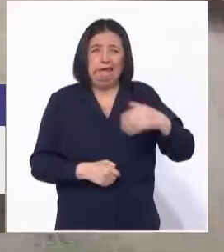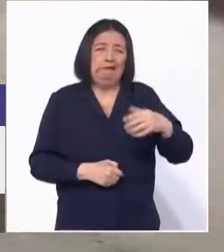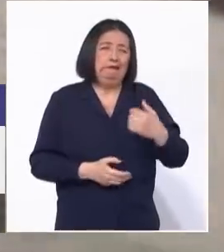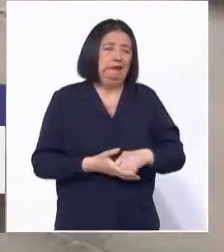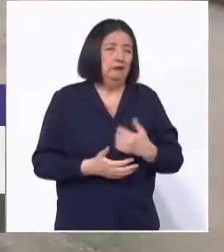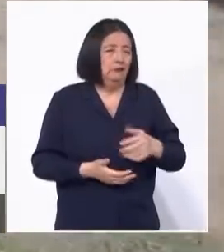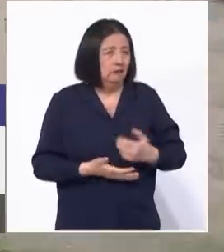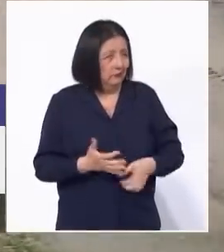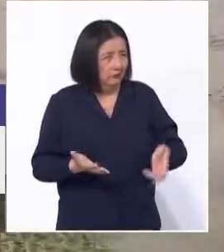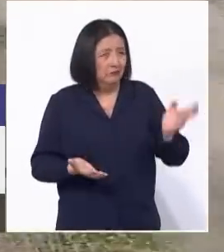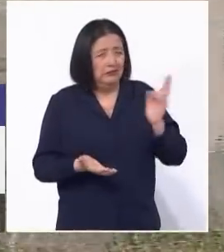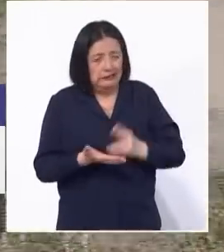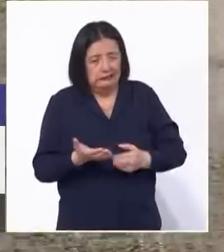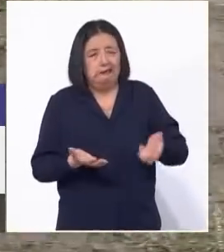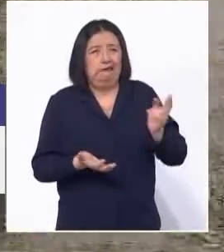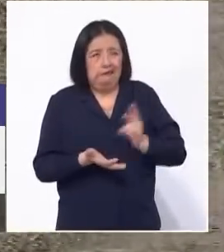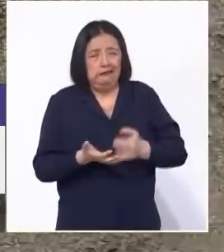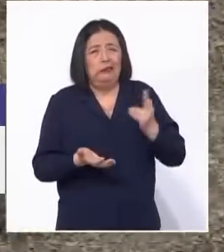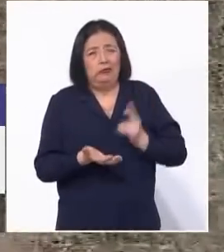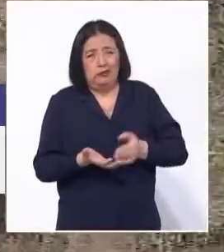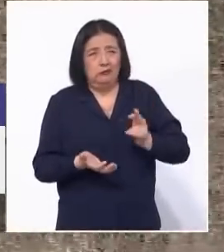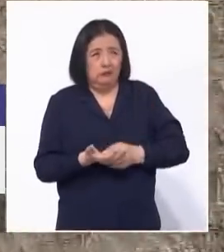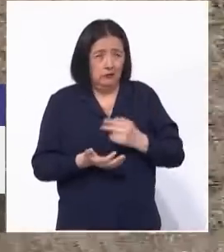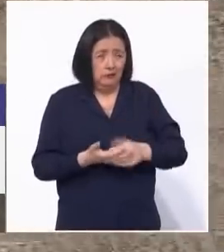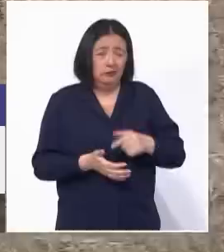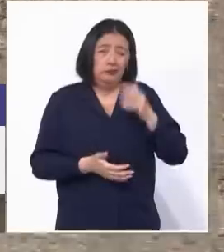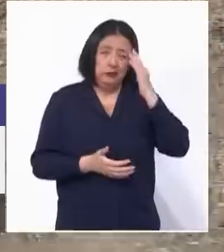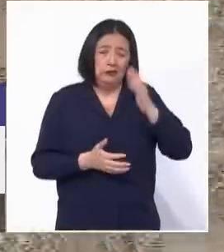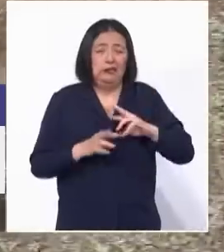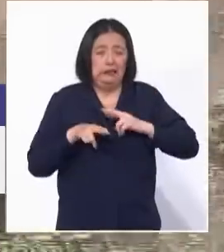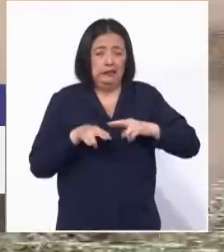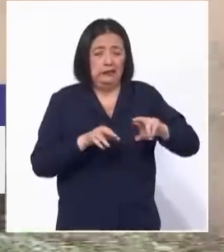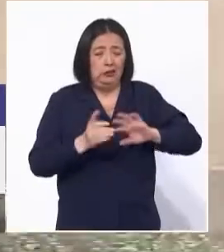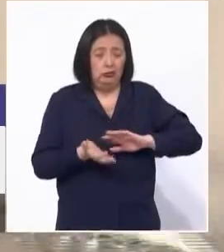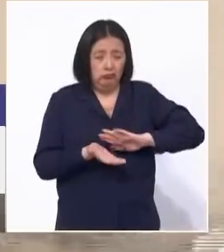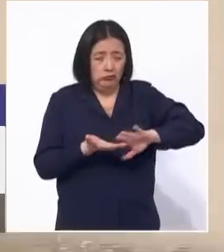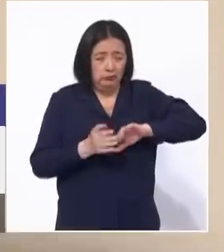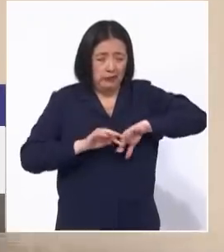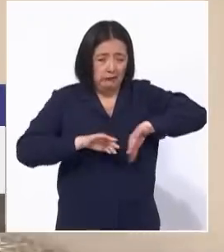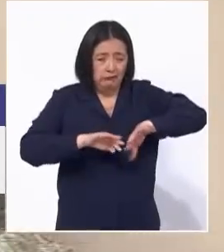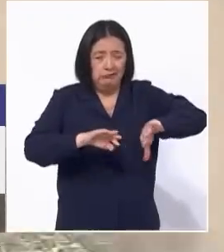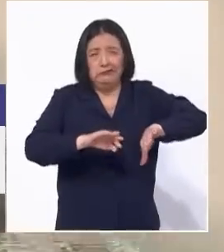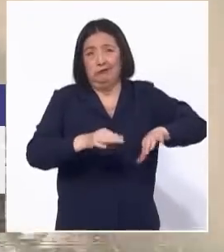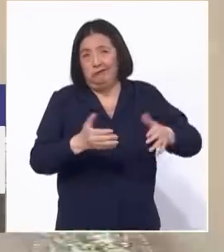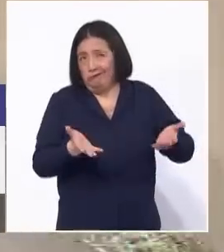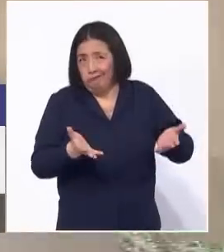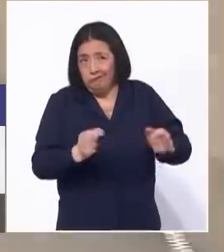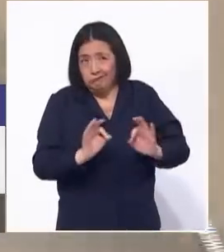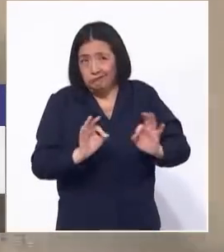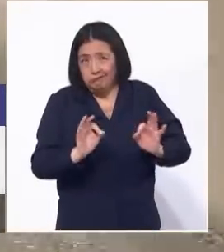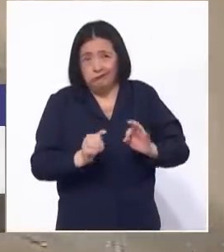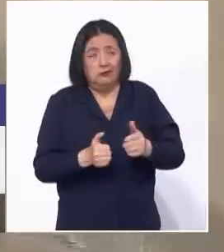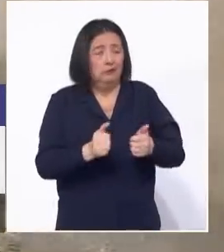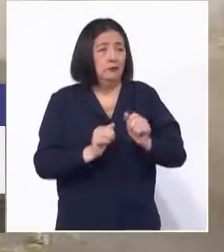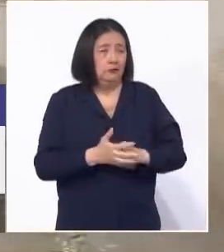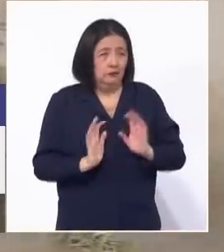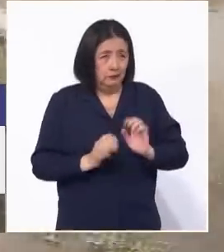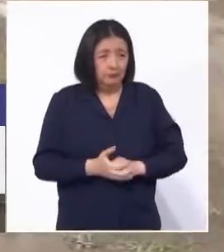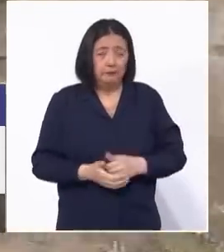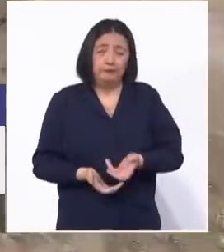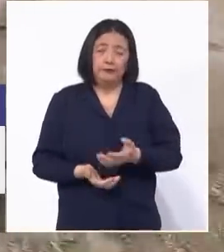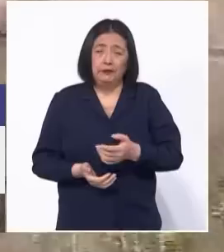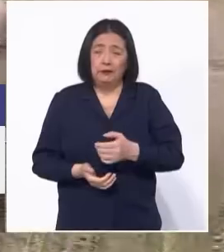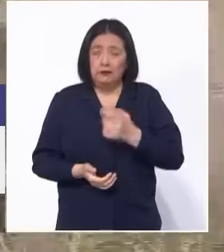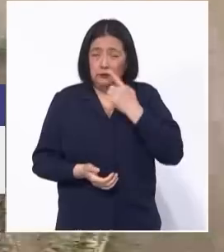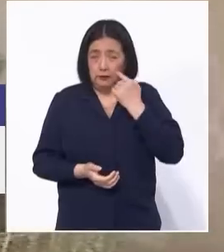afectado de manera reiterada y al parecer los trabajos de descolmatación, de los cuales ya les hablaremos más adelante, no han funcionado como se esperaba. Señor Pedro,